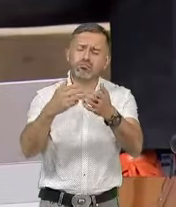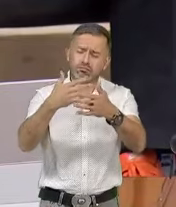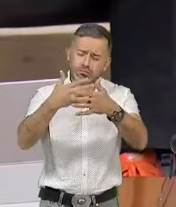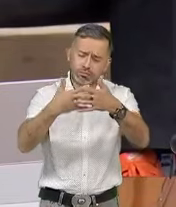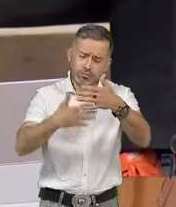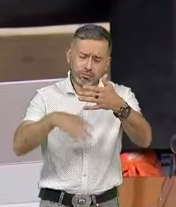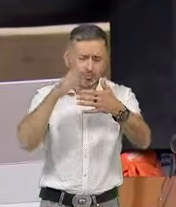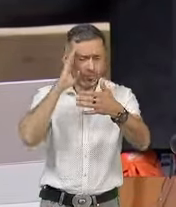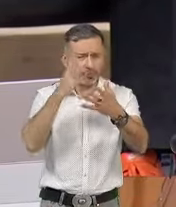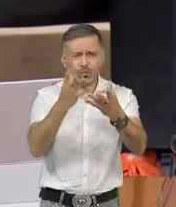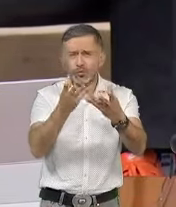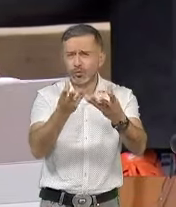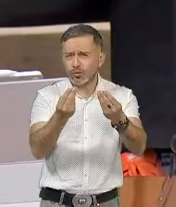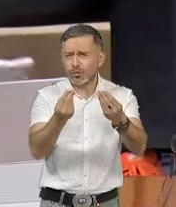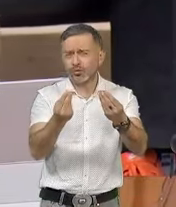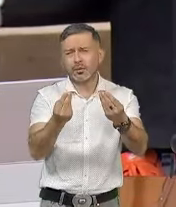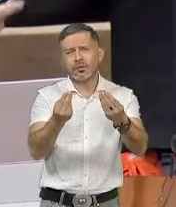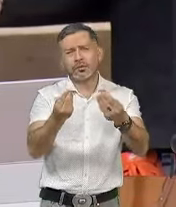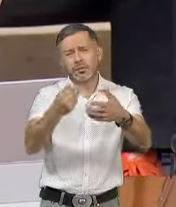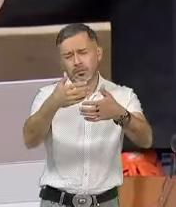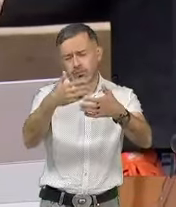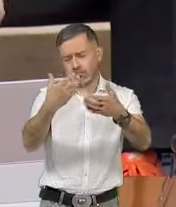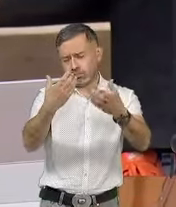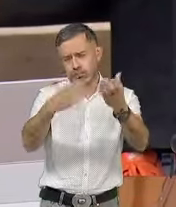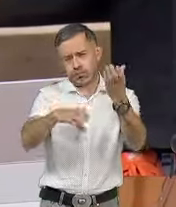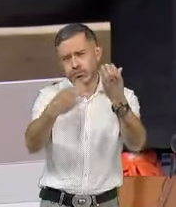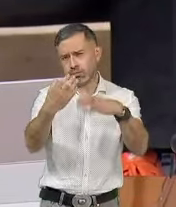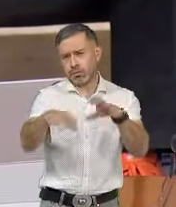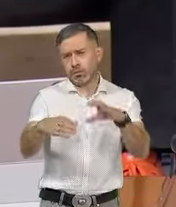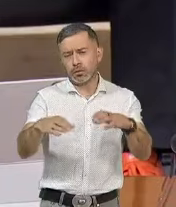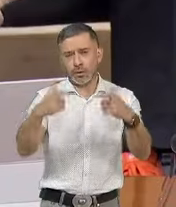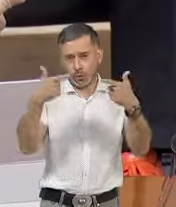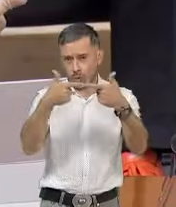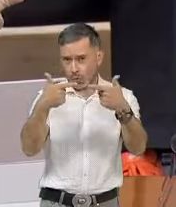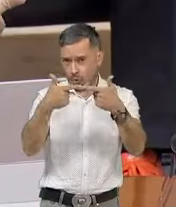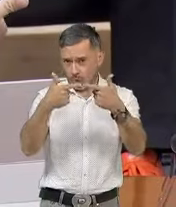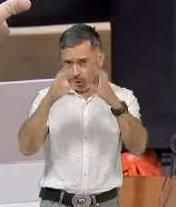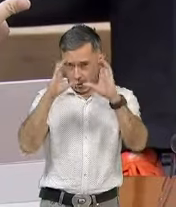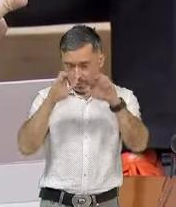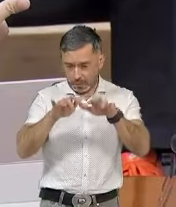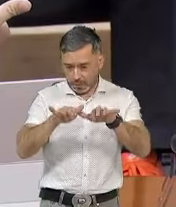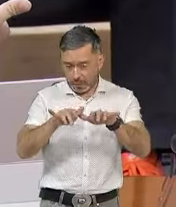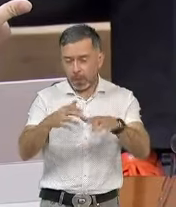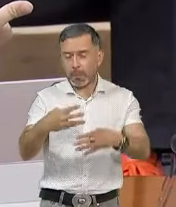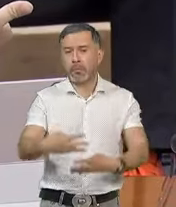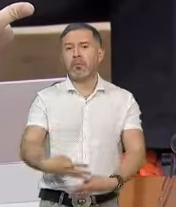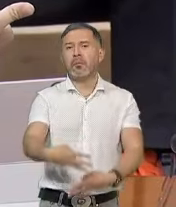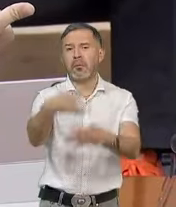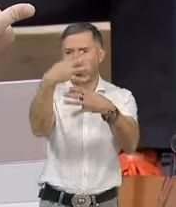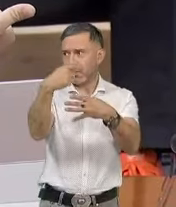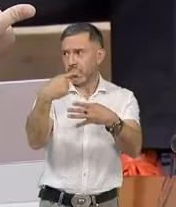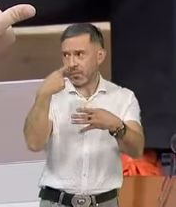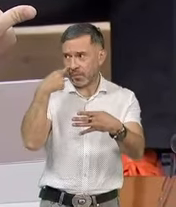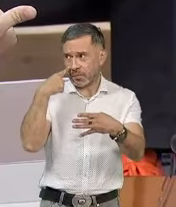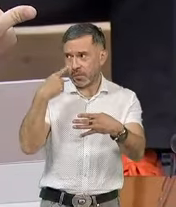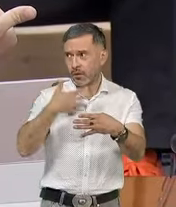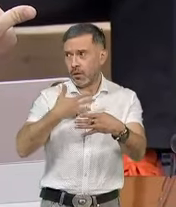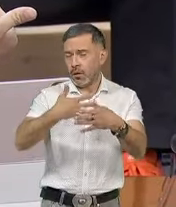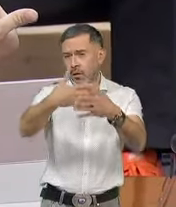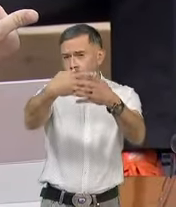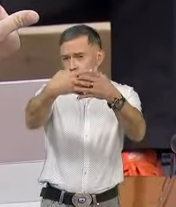cientos de resultados que te arroja Google Aquí está 100 y cientos de